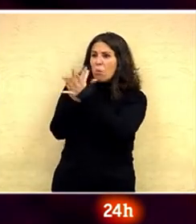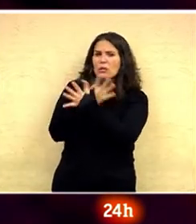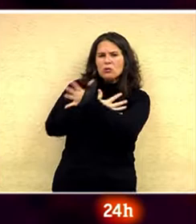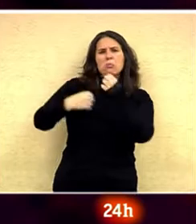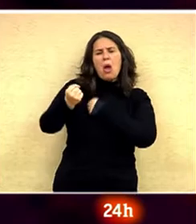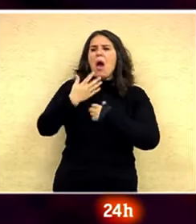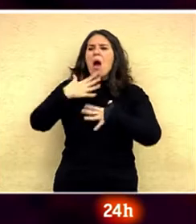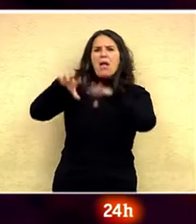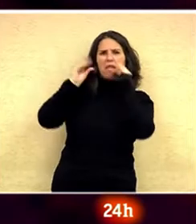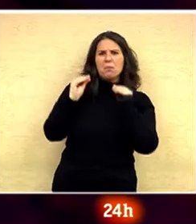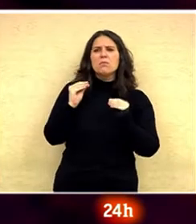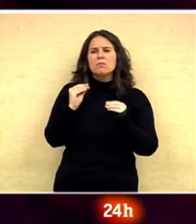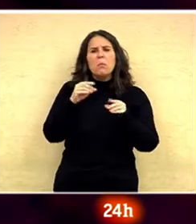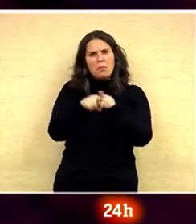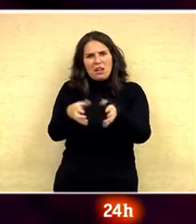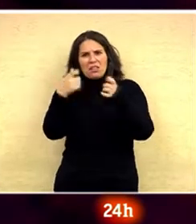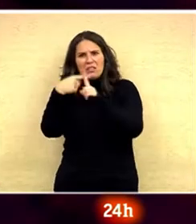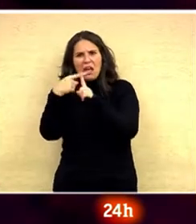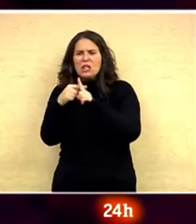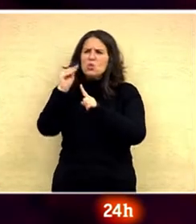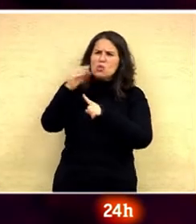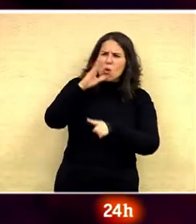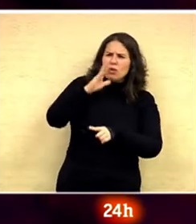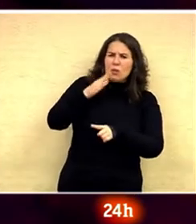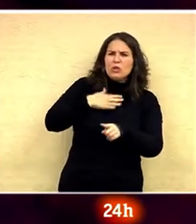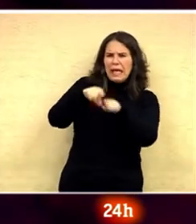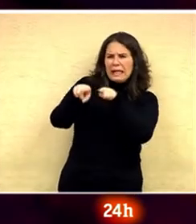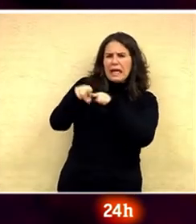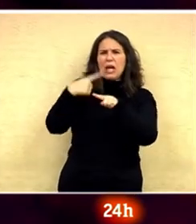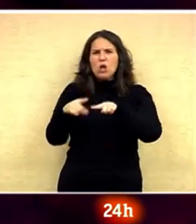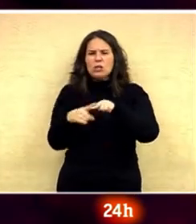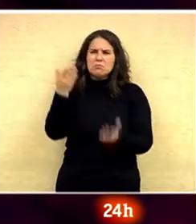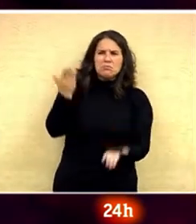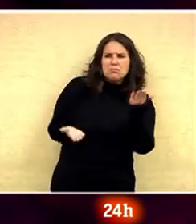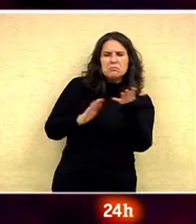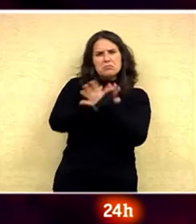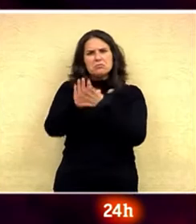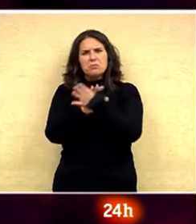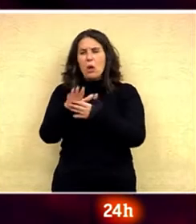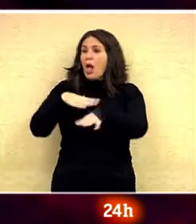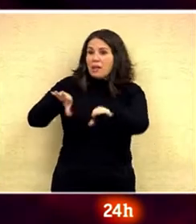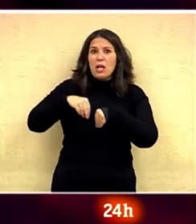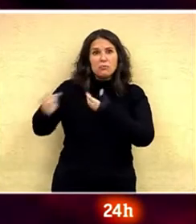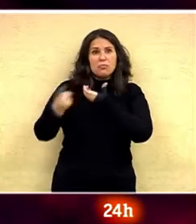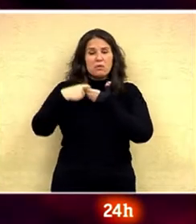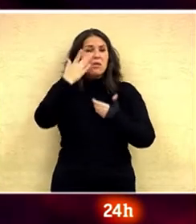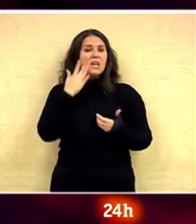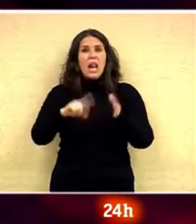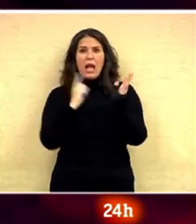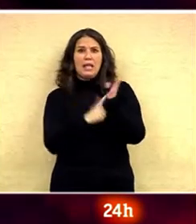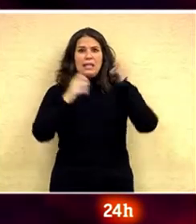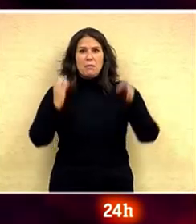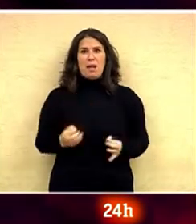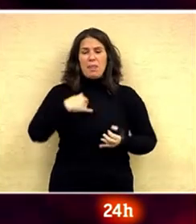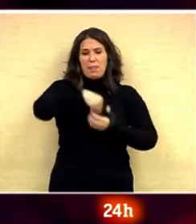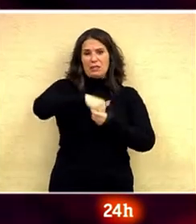asumir sus posibles ventajas, someter a crítica sus razones y, desde luego, aceptar su plena y legítima participación en